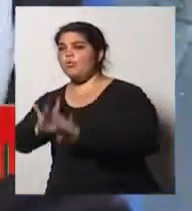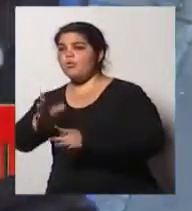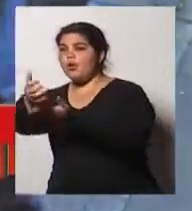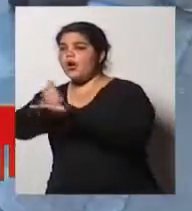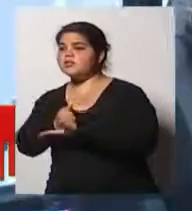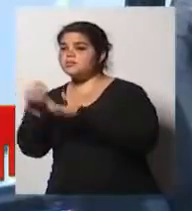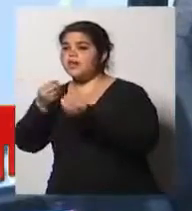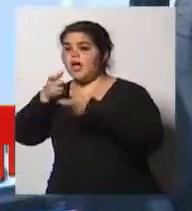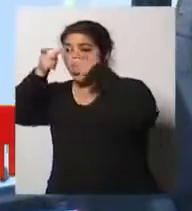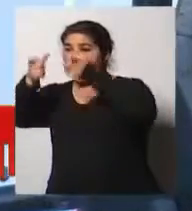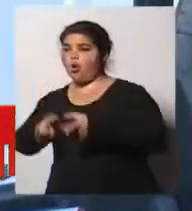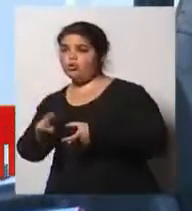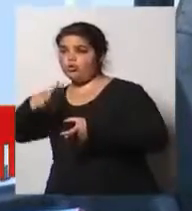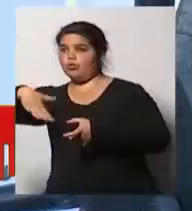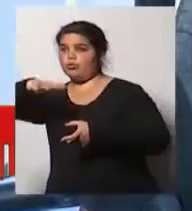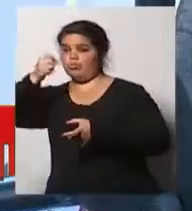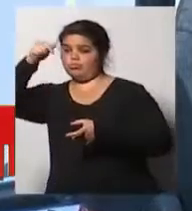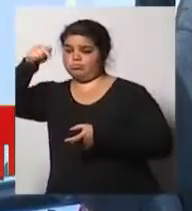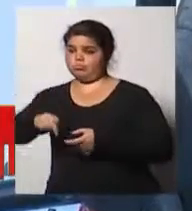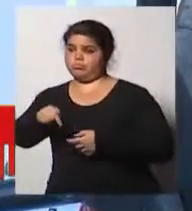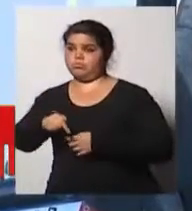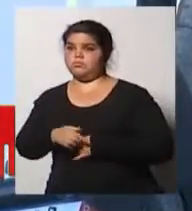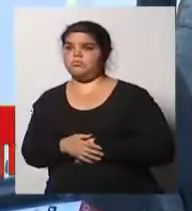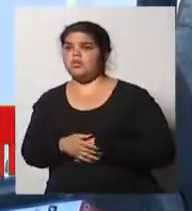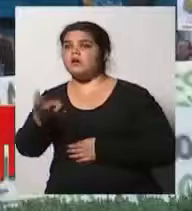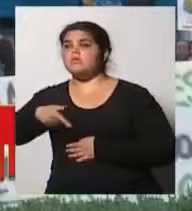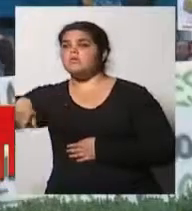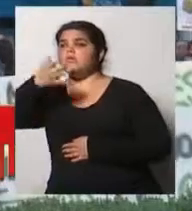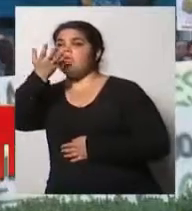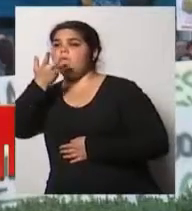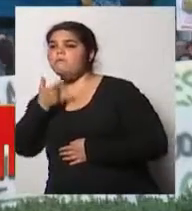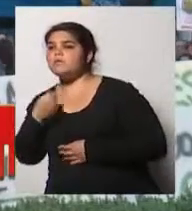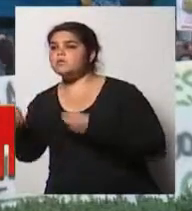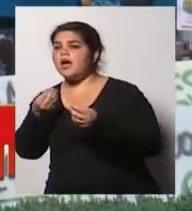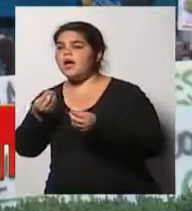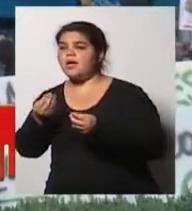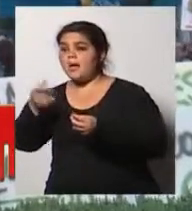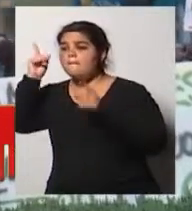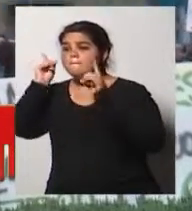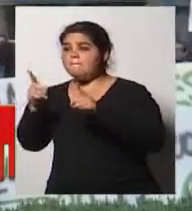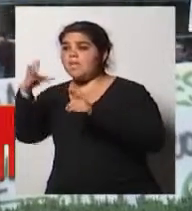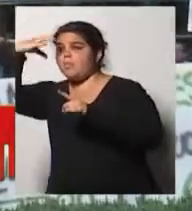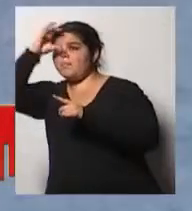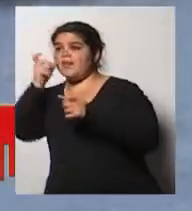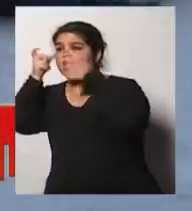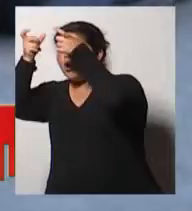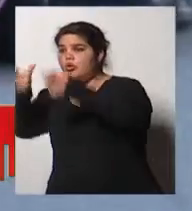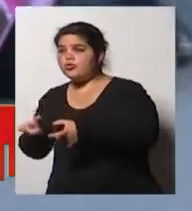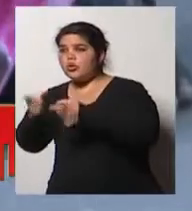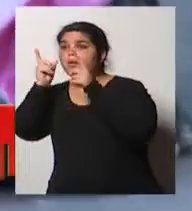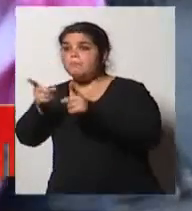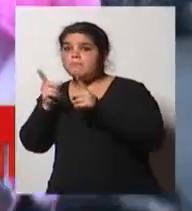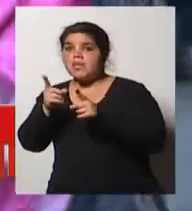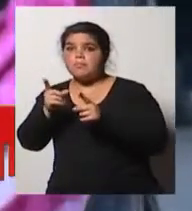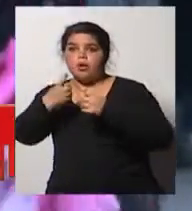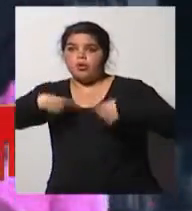de control para nosotros. Nos gustaría que el mismo grado de control que se le aplica a la minería se aplique al resto de las actividades.